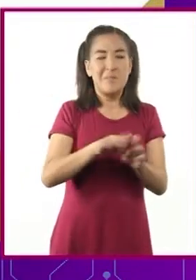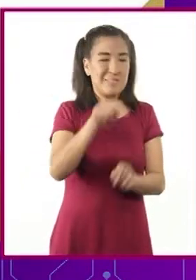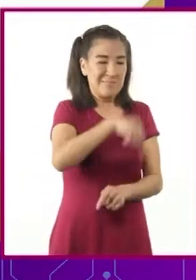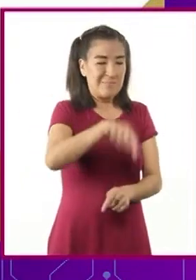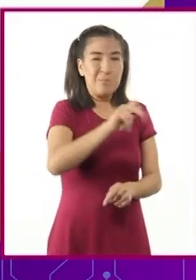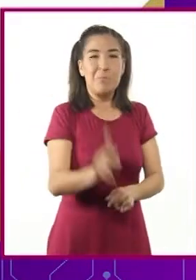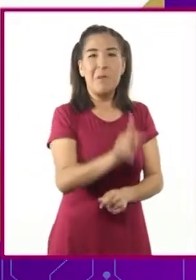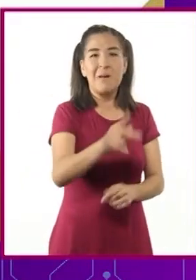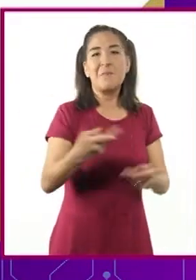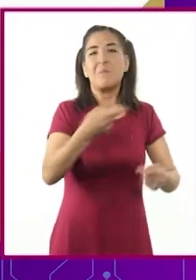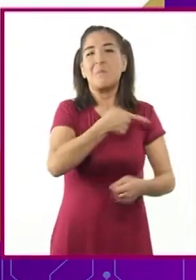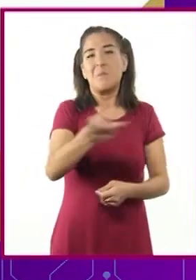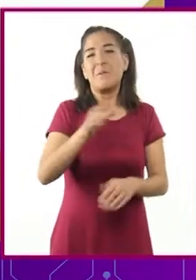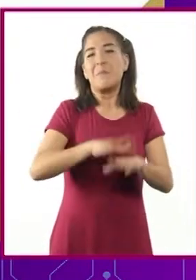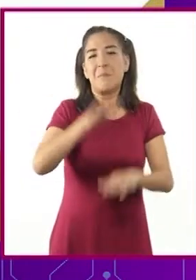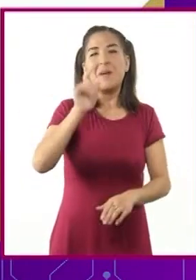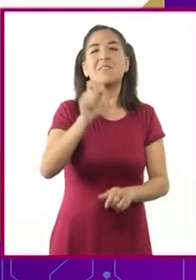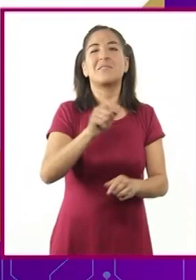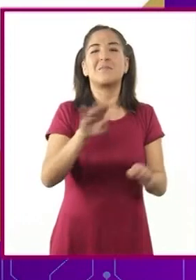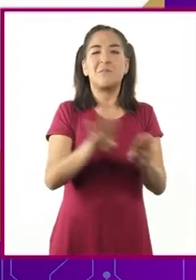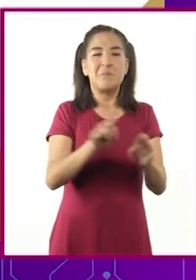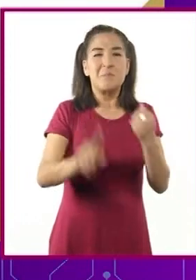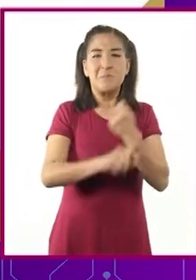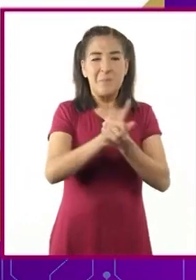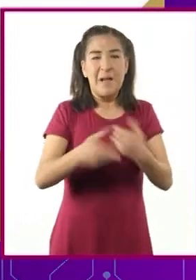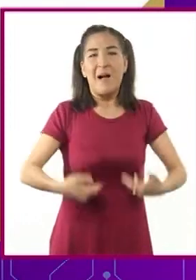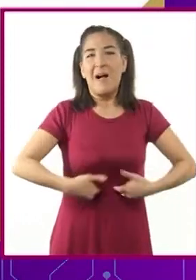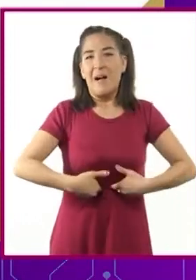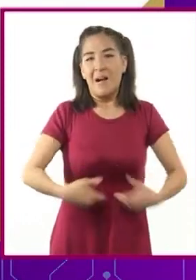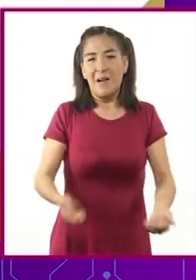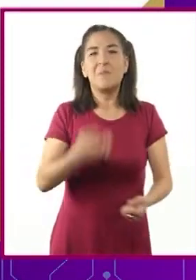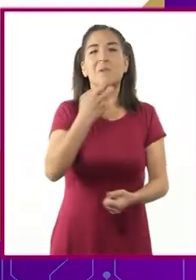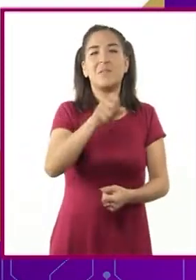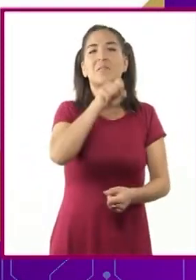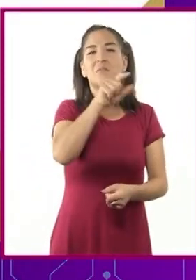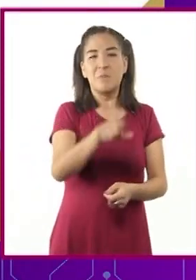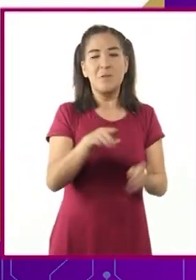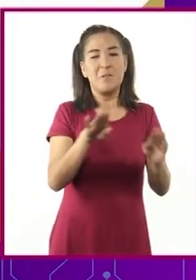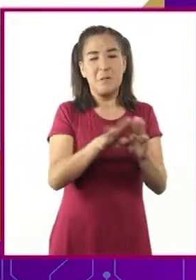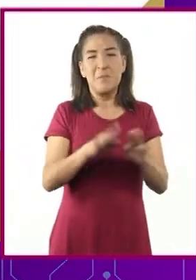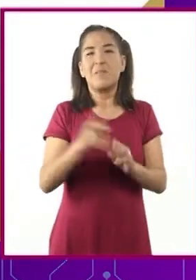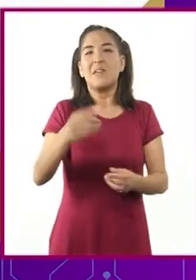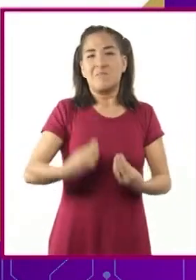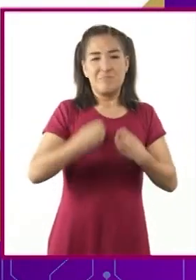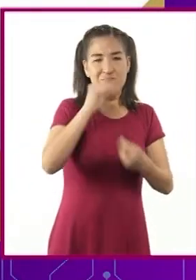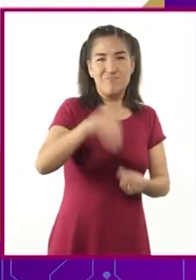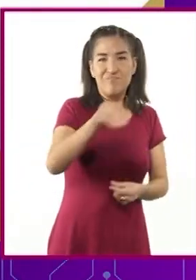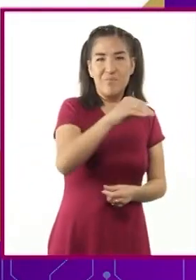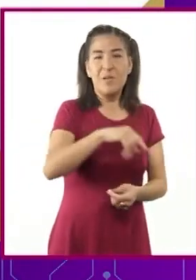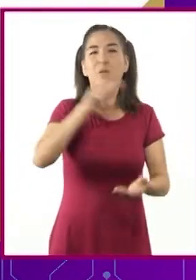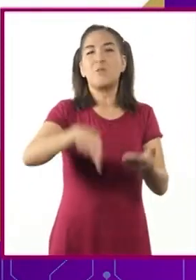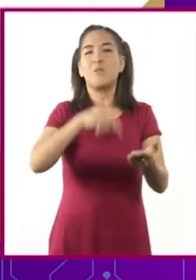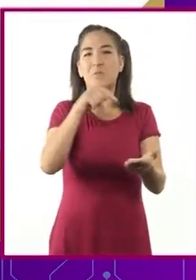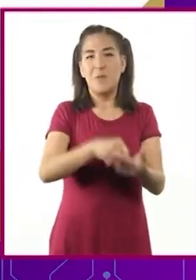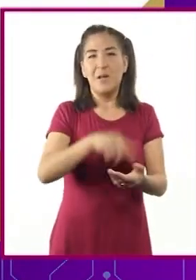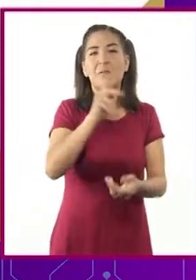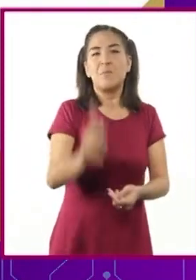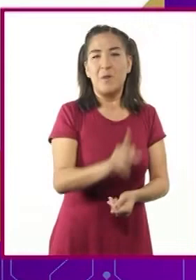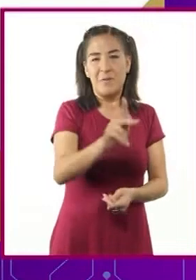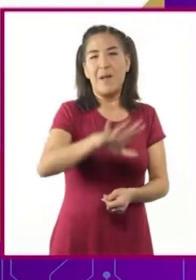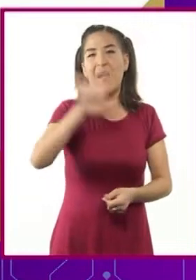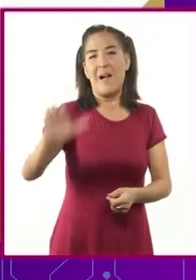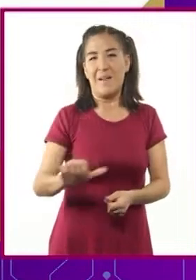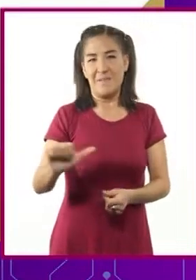extrema pobreza, marginación, hambre y desnutrición que se viven en muchos de los espacios rurales